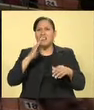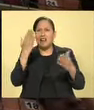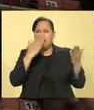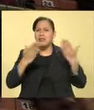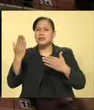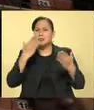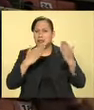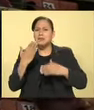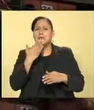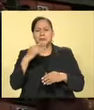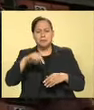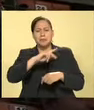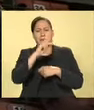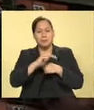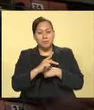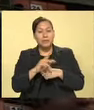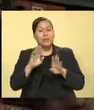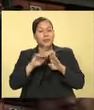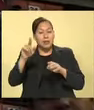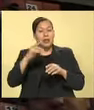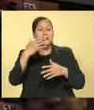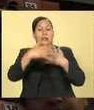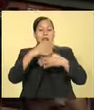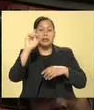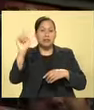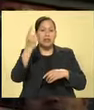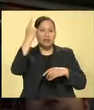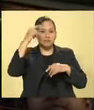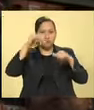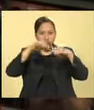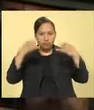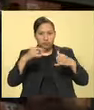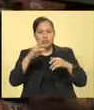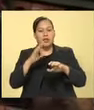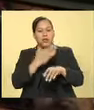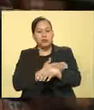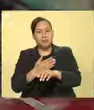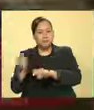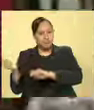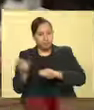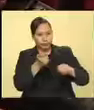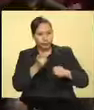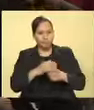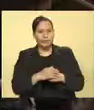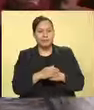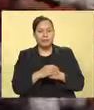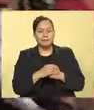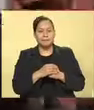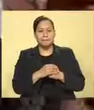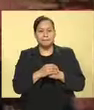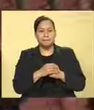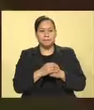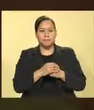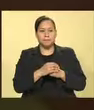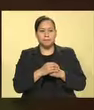exitosas de nuestro país. Ellos llevan 15 campeonatos en la Liga Mexicana de Béisbol.